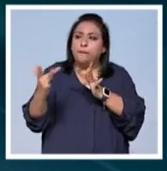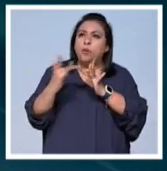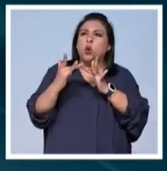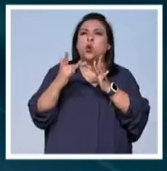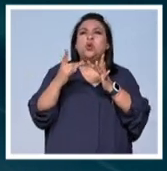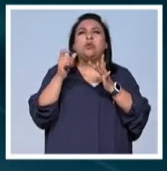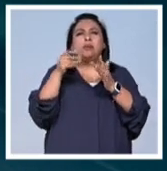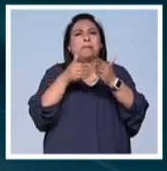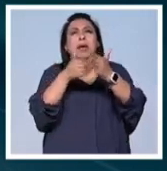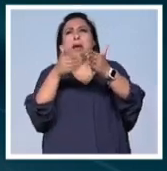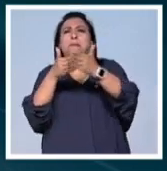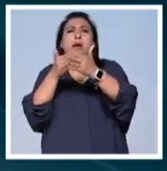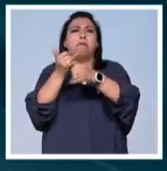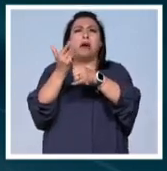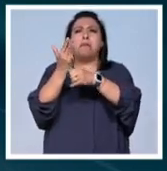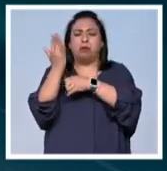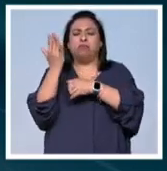muchos obstáculos